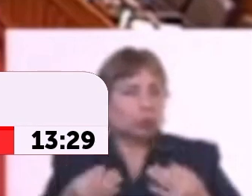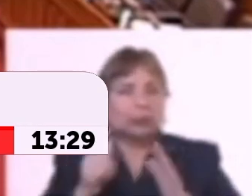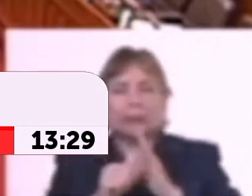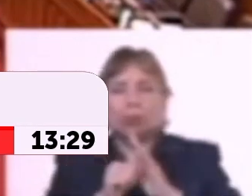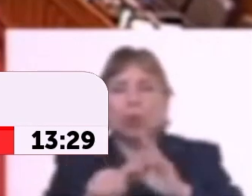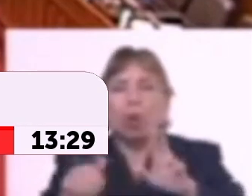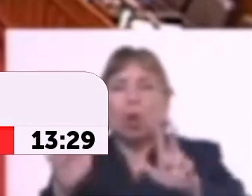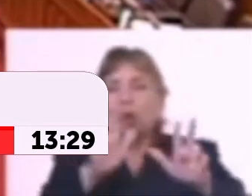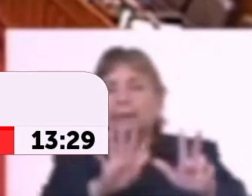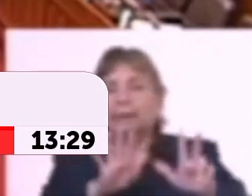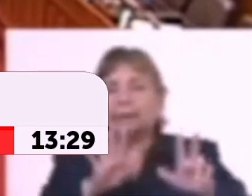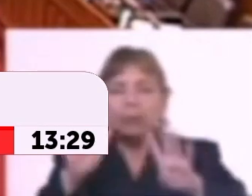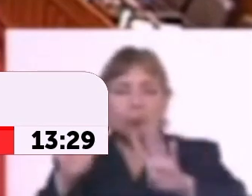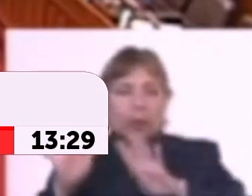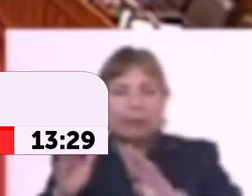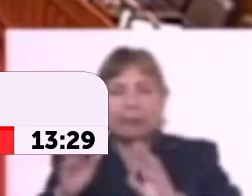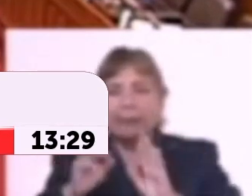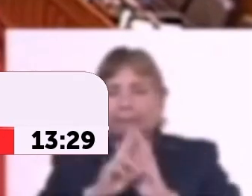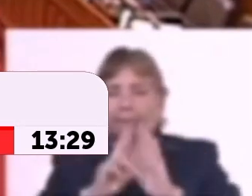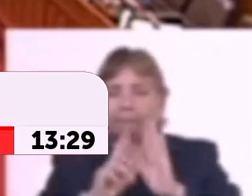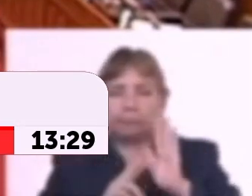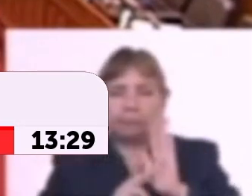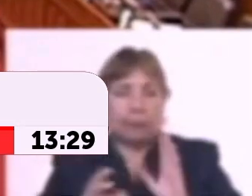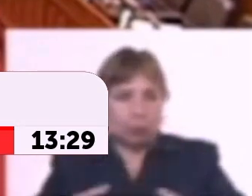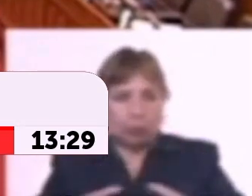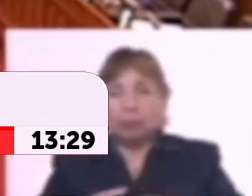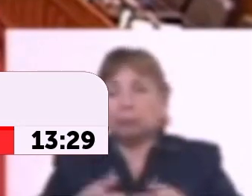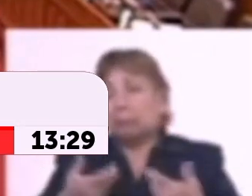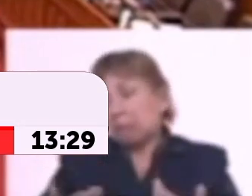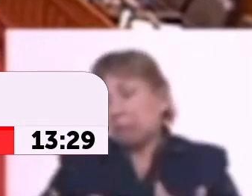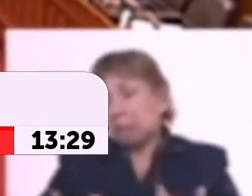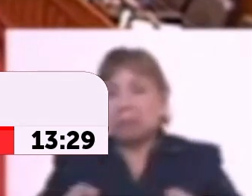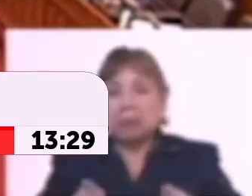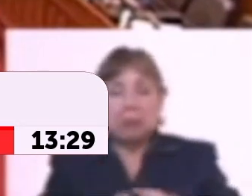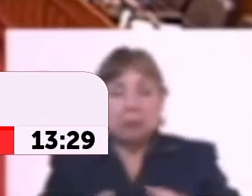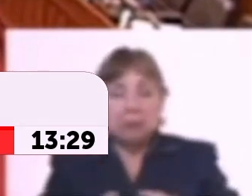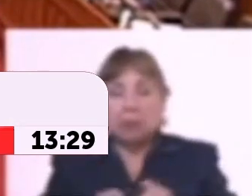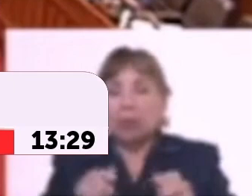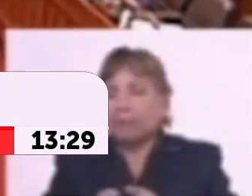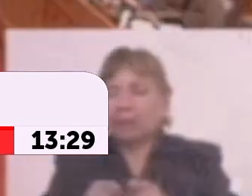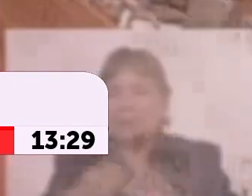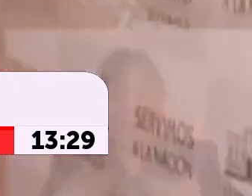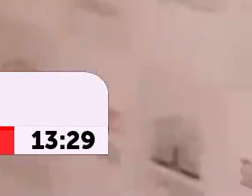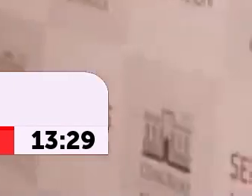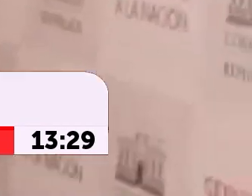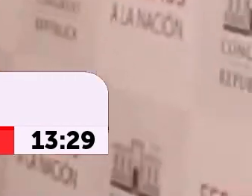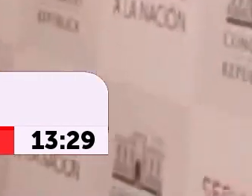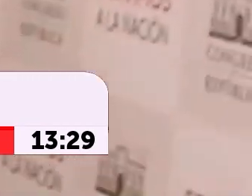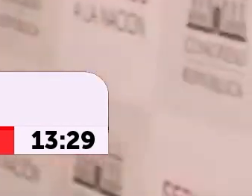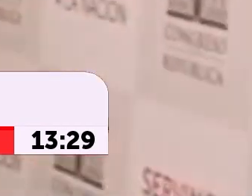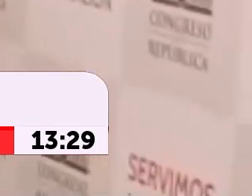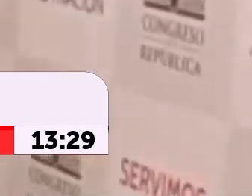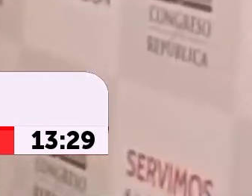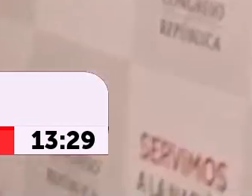seguro debe ser el viernes de la próxima semana, para que se pueda pues debatir ya en el Pleno del Congreso.